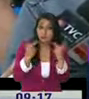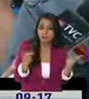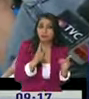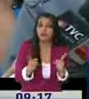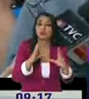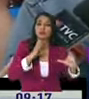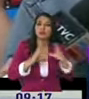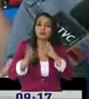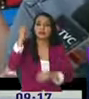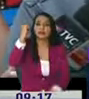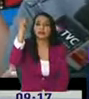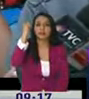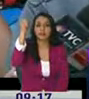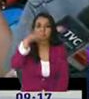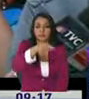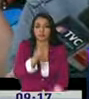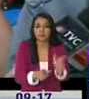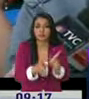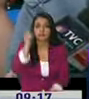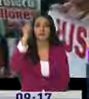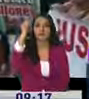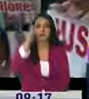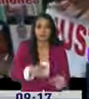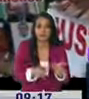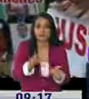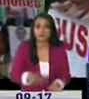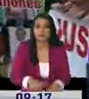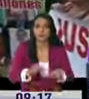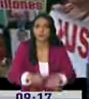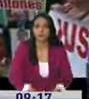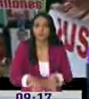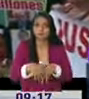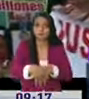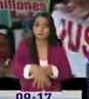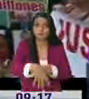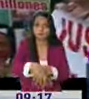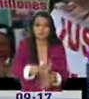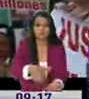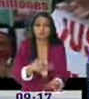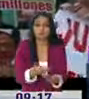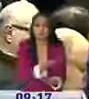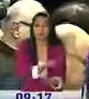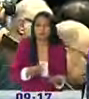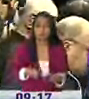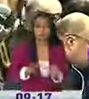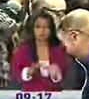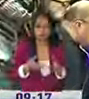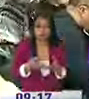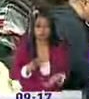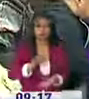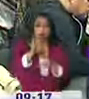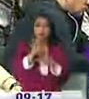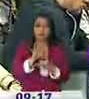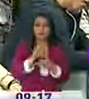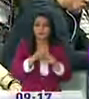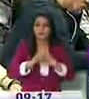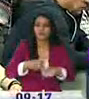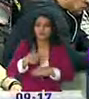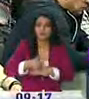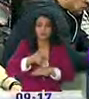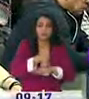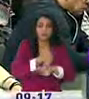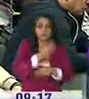un derecho de la ciudadanía, es un derecho del pueblo. Al llegar a la presidencia fueron recibidos por una comitiva integrada por varias